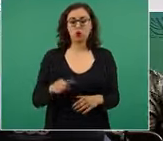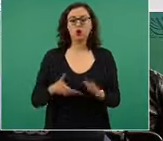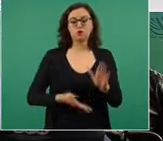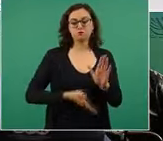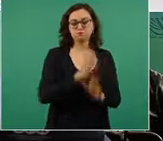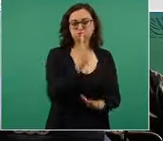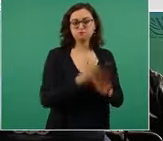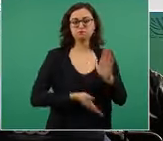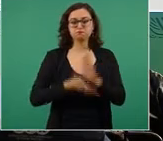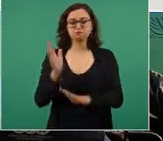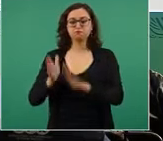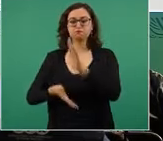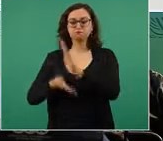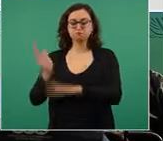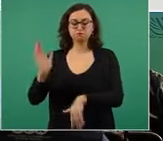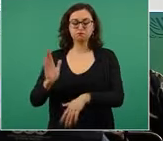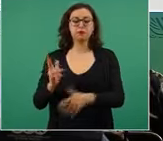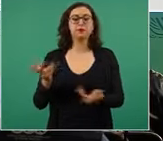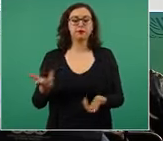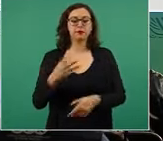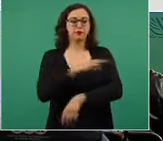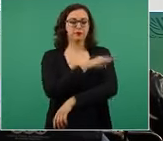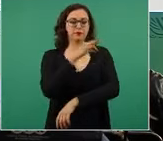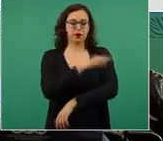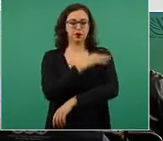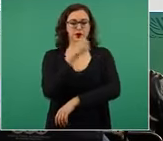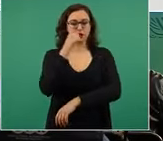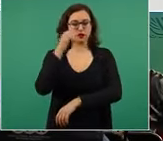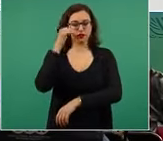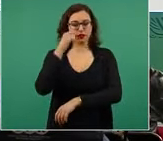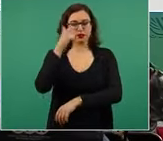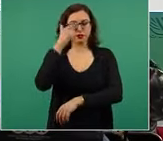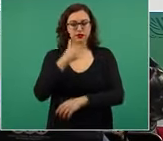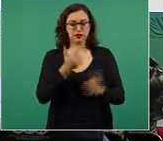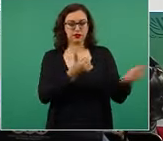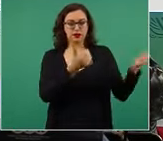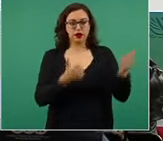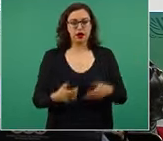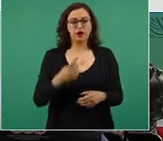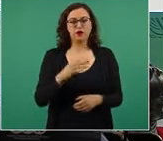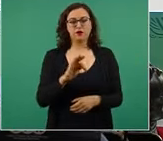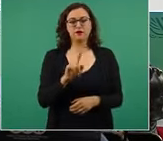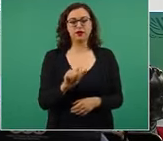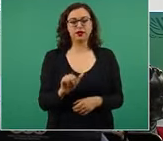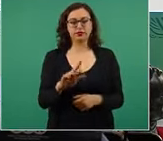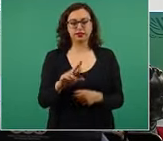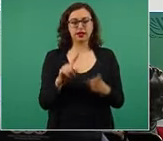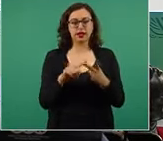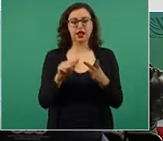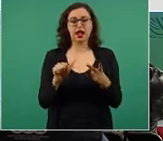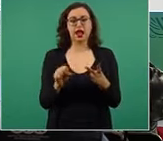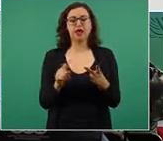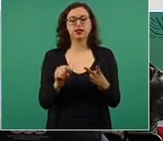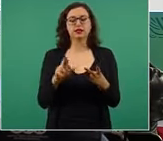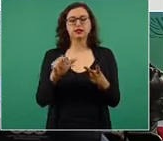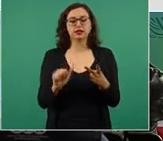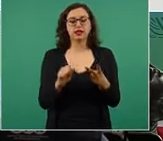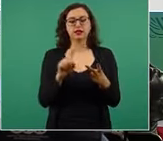que son las vacunas que arribaron a la Ciudad de México, las Pfizer y AstraZeneca,